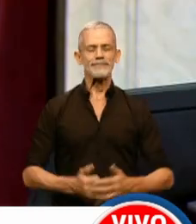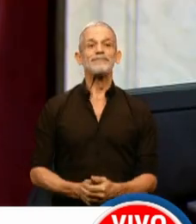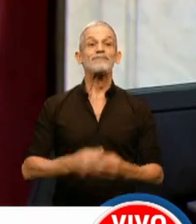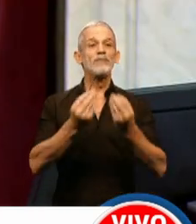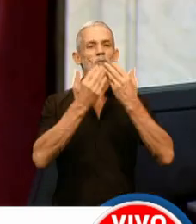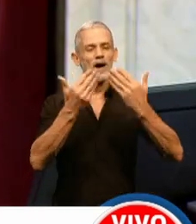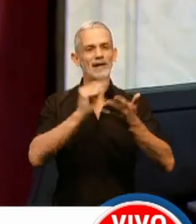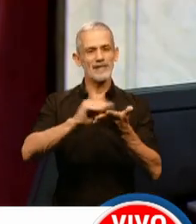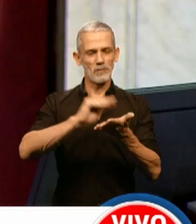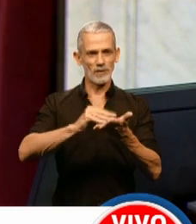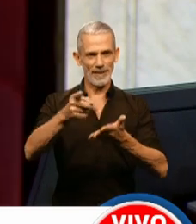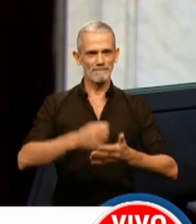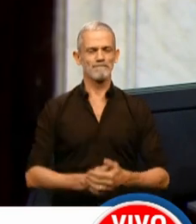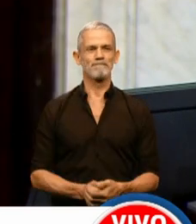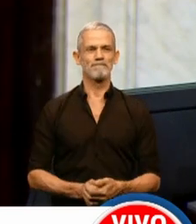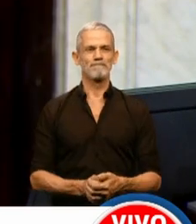muchas gracias diputada